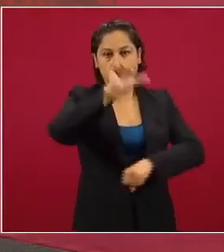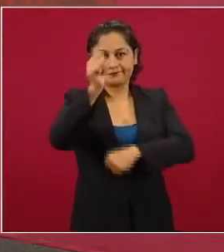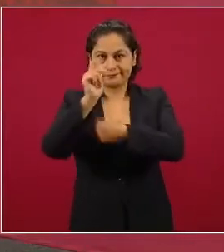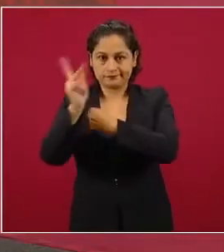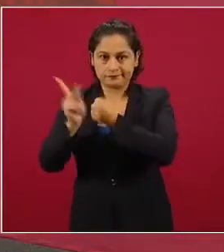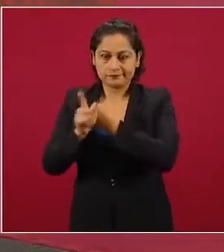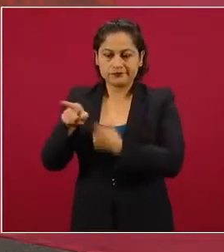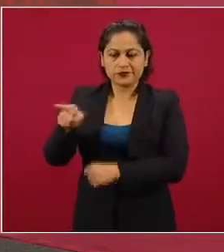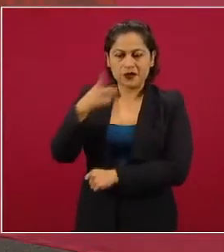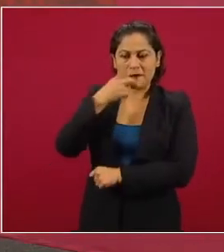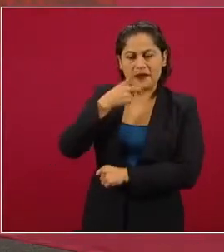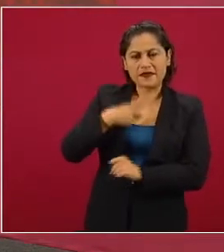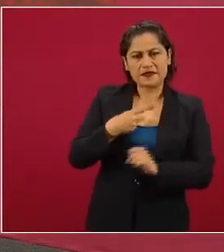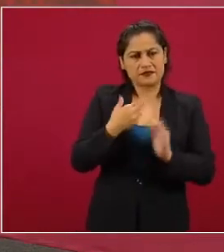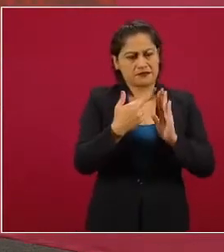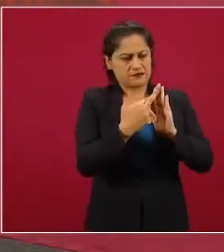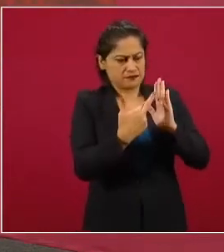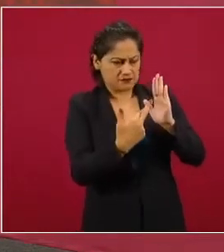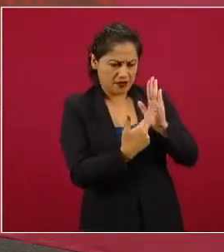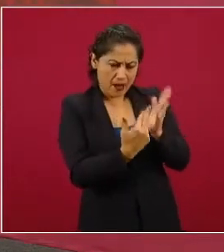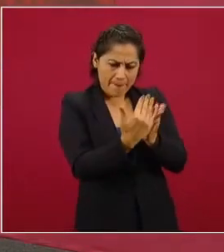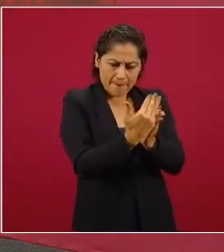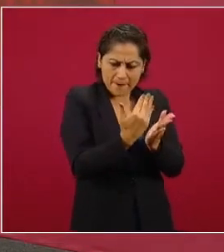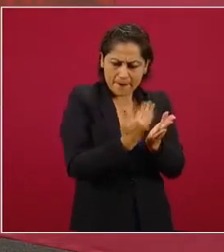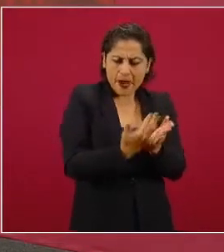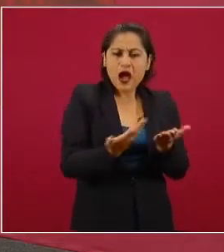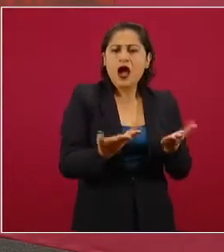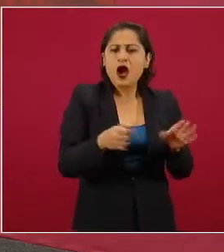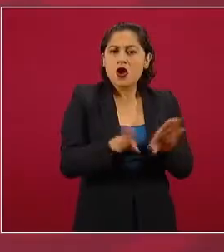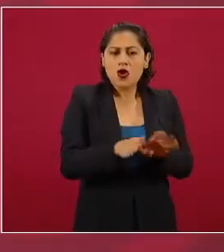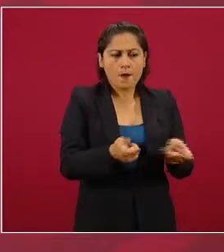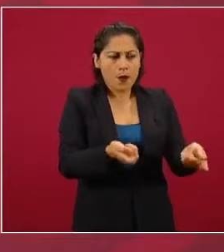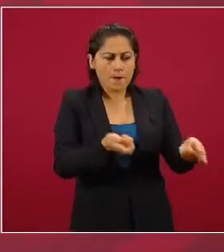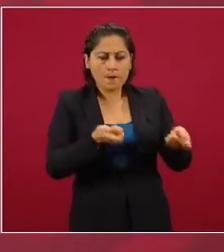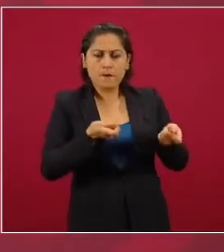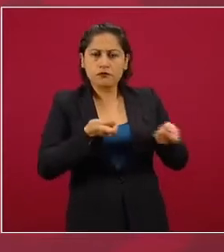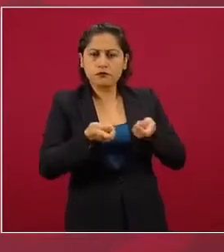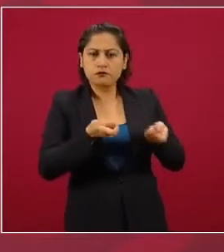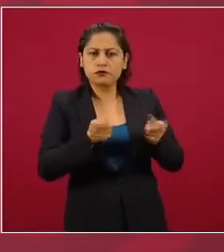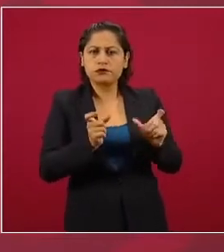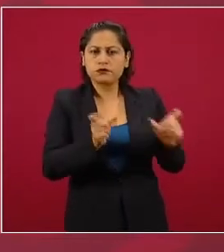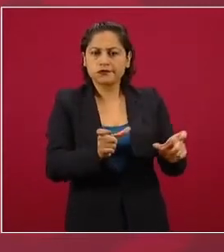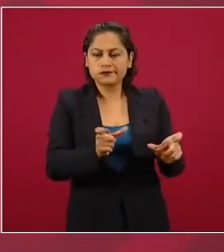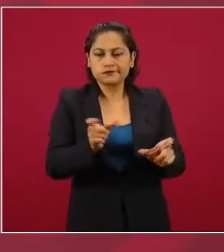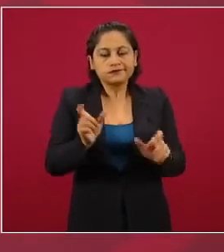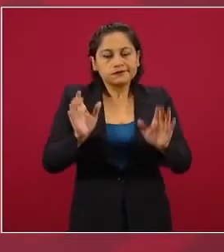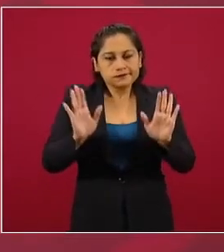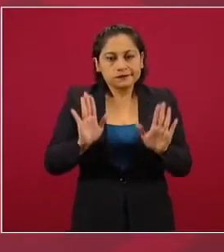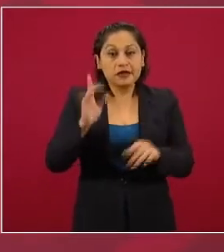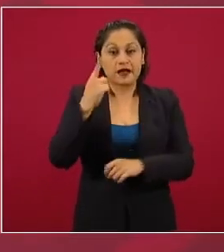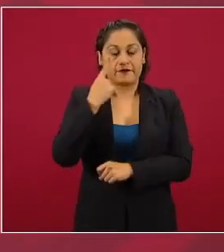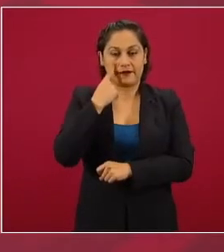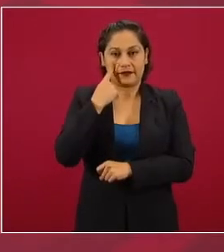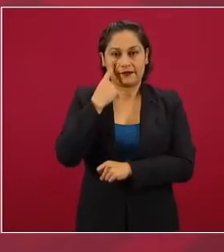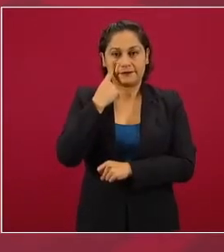¿qué otras medidas? ¿Qué se puede hacer? Hay que tener conciencia de que hasta que no tengamos vacunas